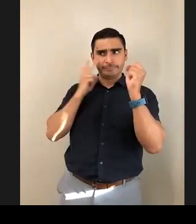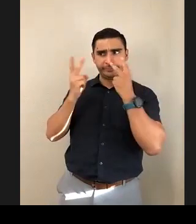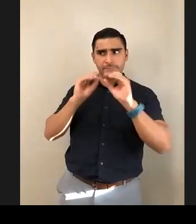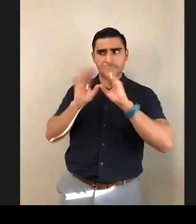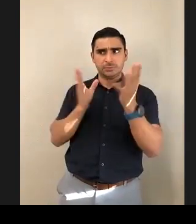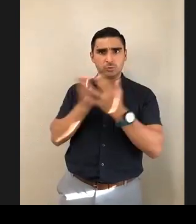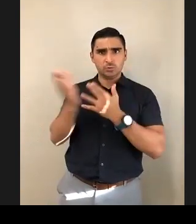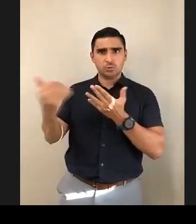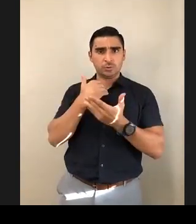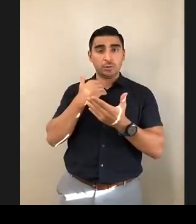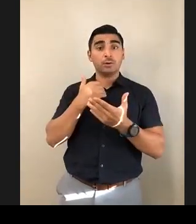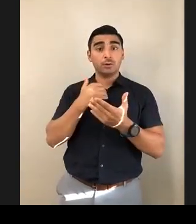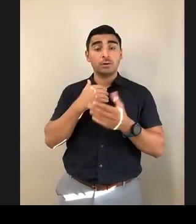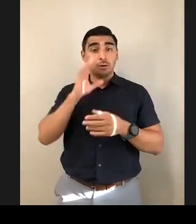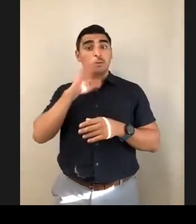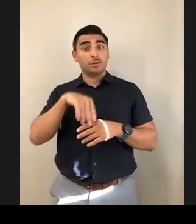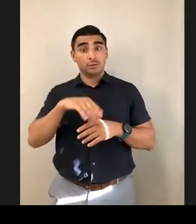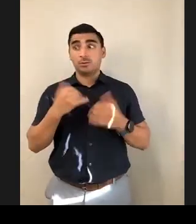dijo Sherry,